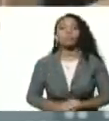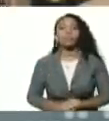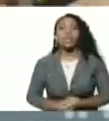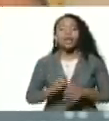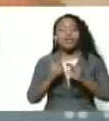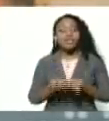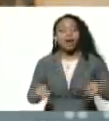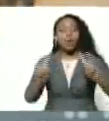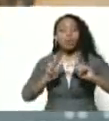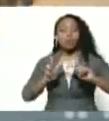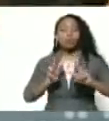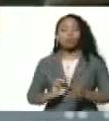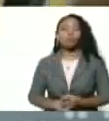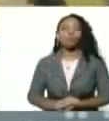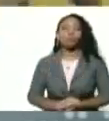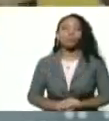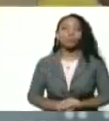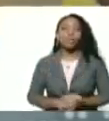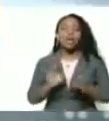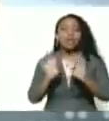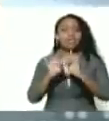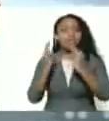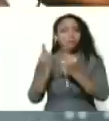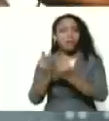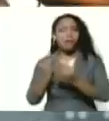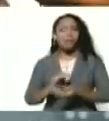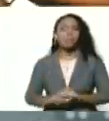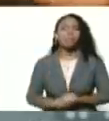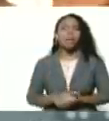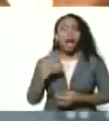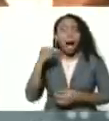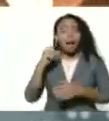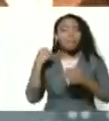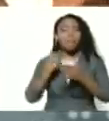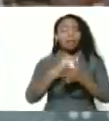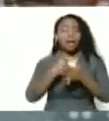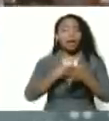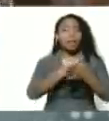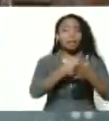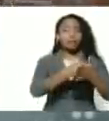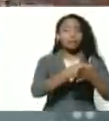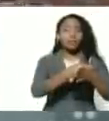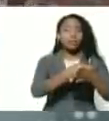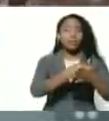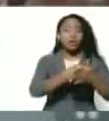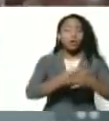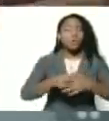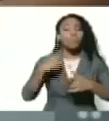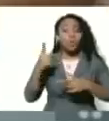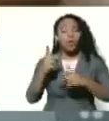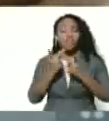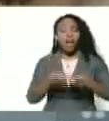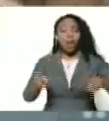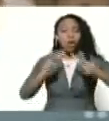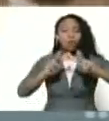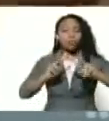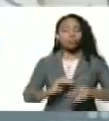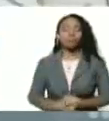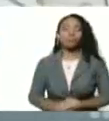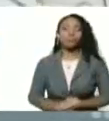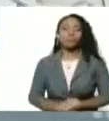valores. En la familia está la batalla por los valores.